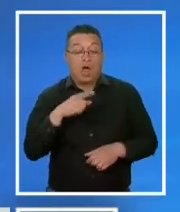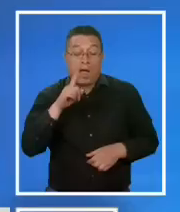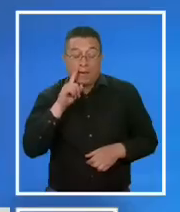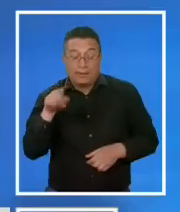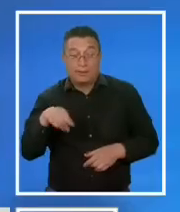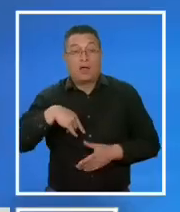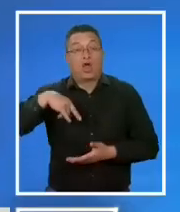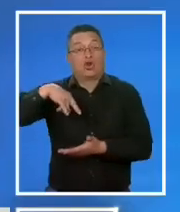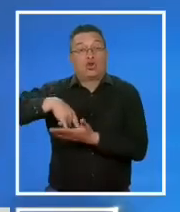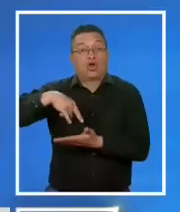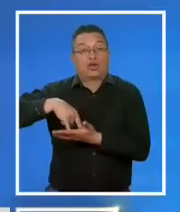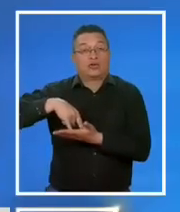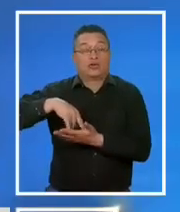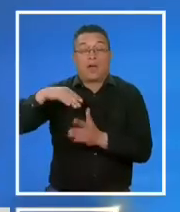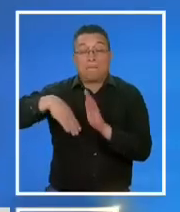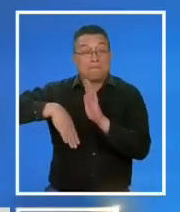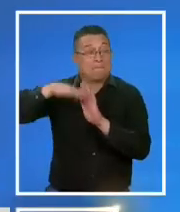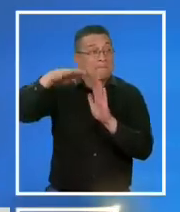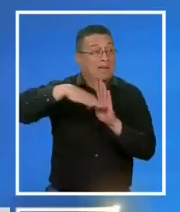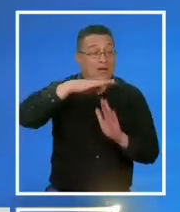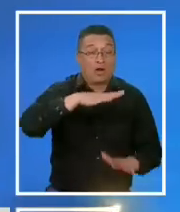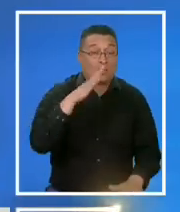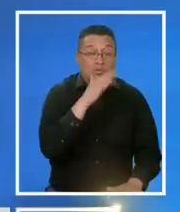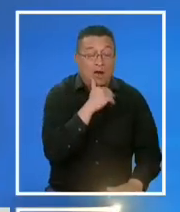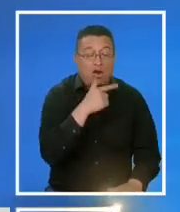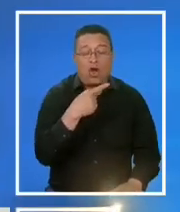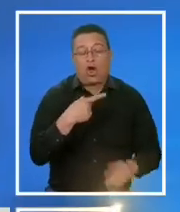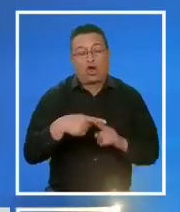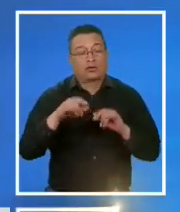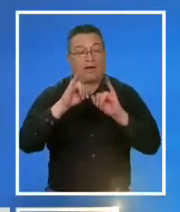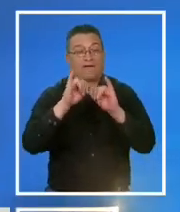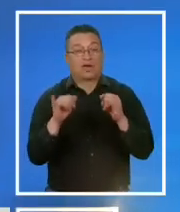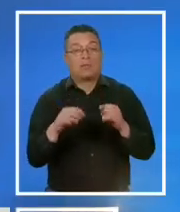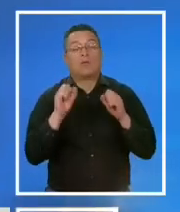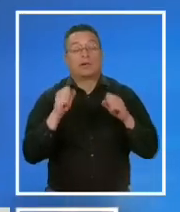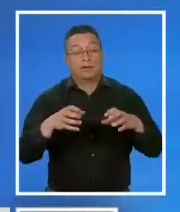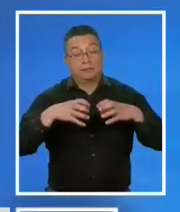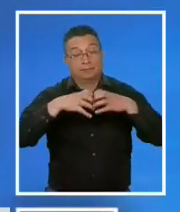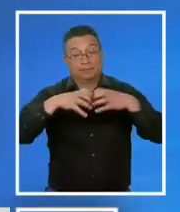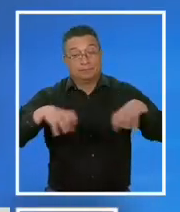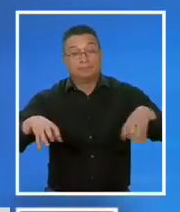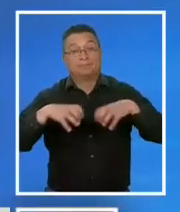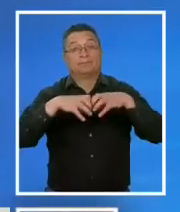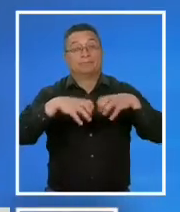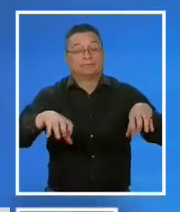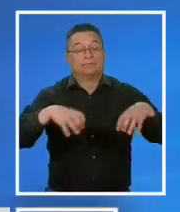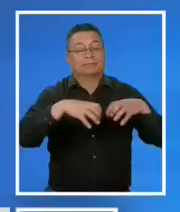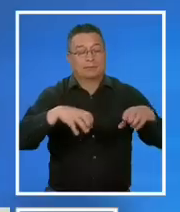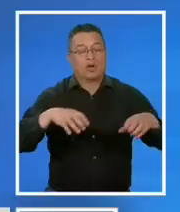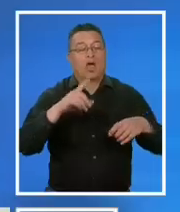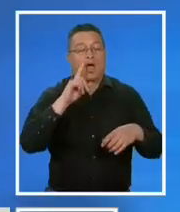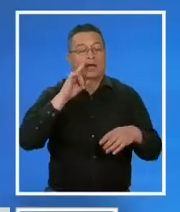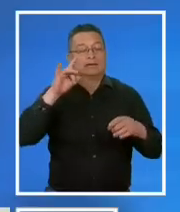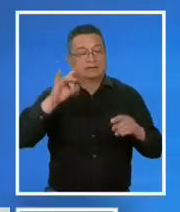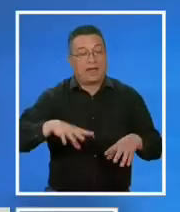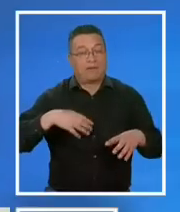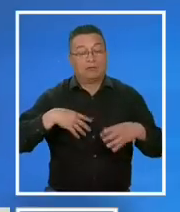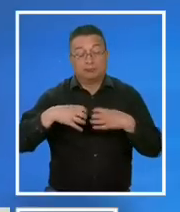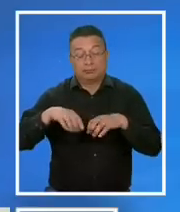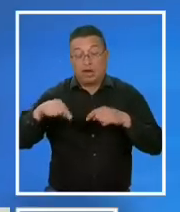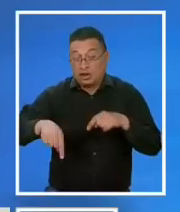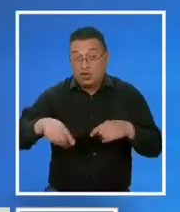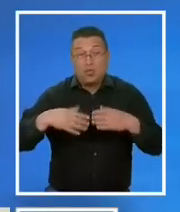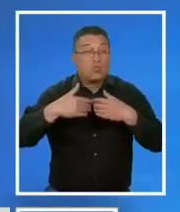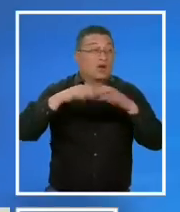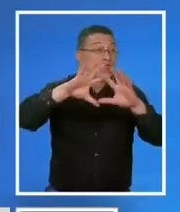congreso donde no de mayoría no hay otra forma porque lo otro es la polarización y ya sabemos que la polarización aquí y en